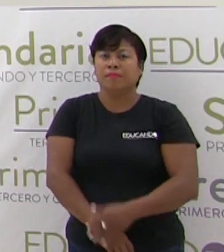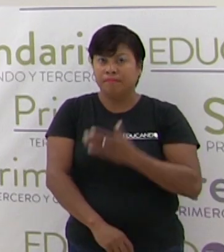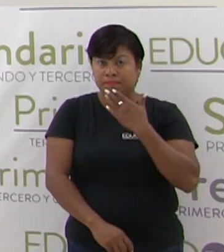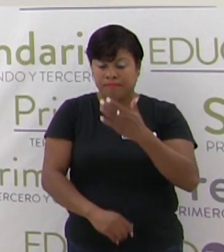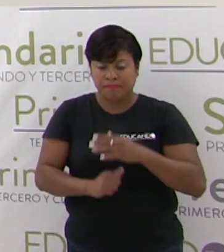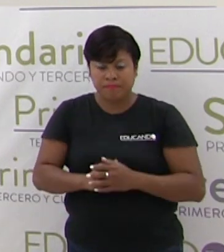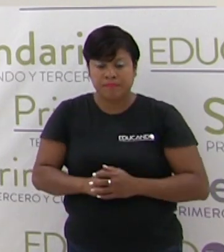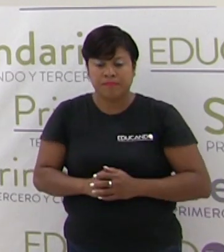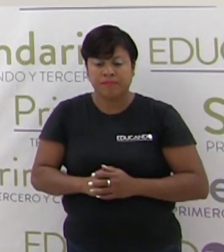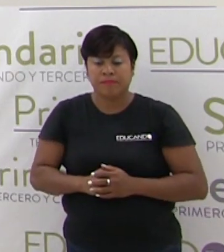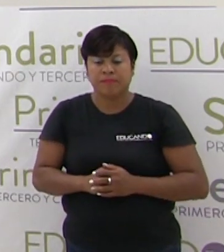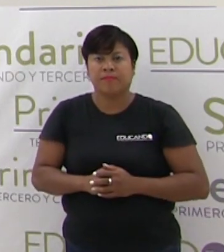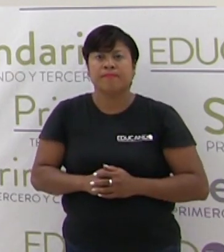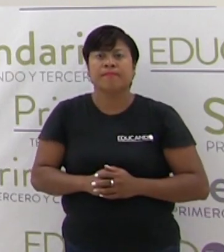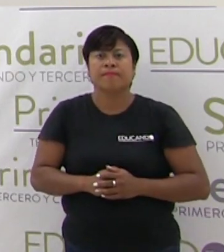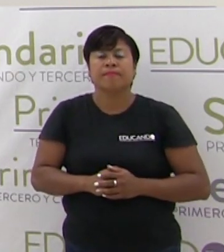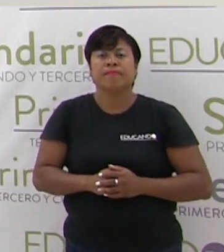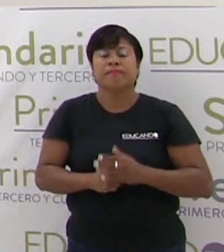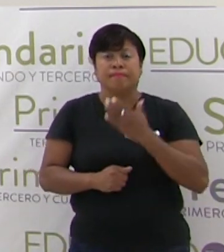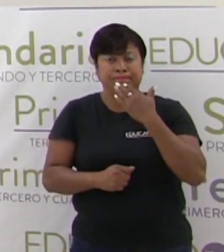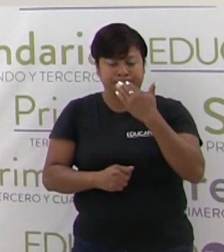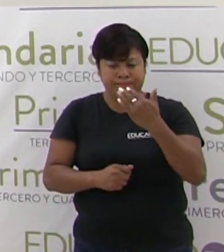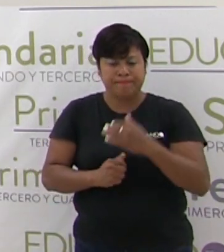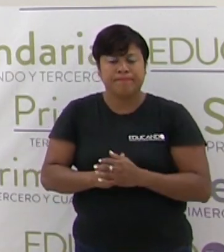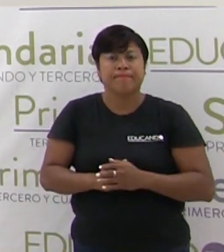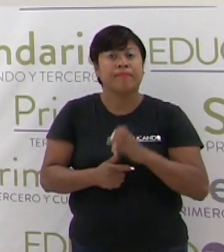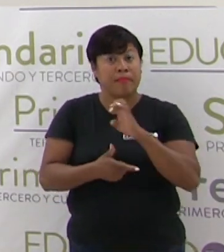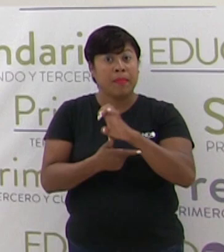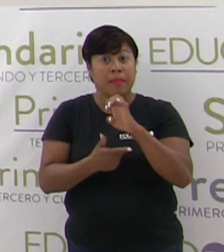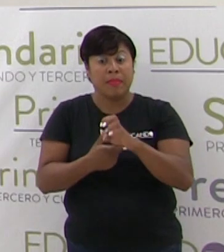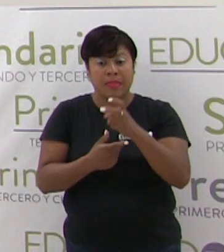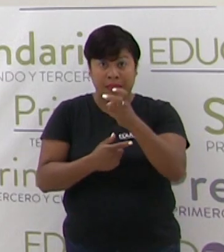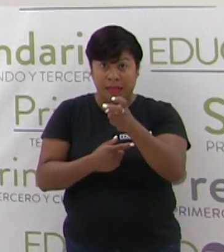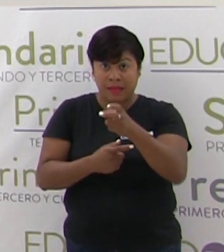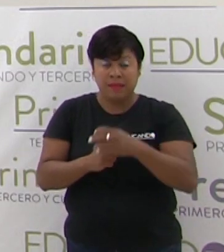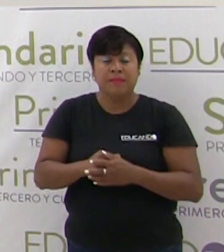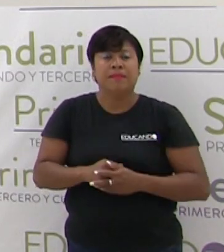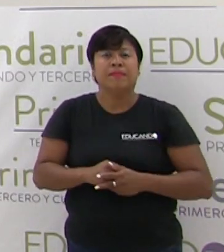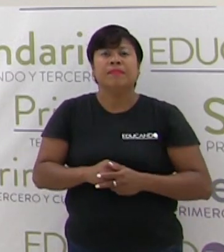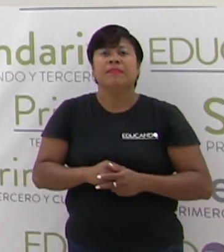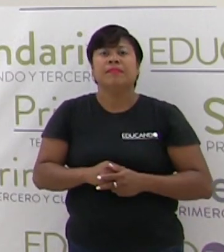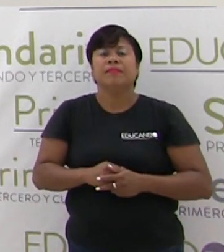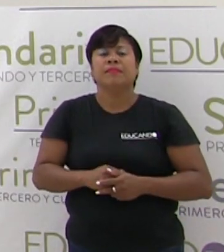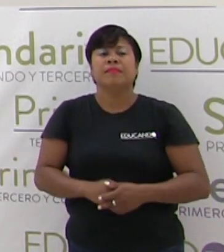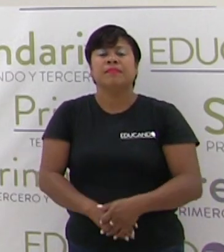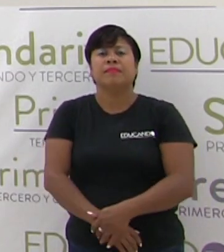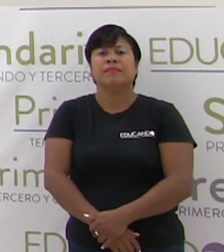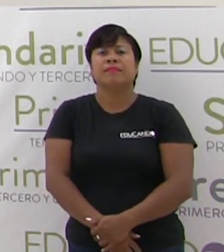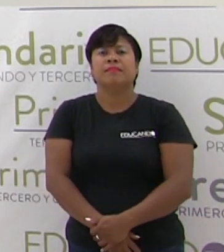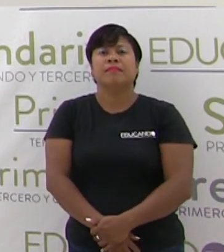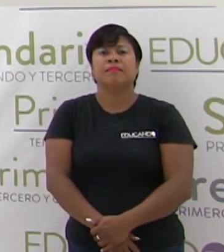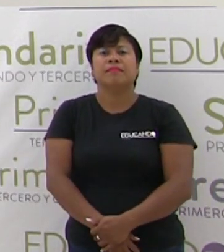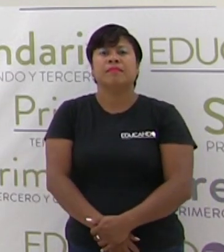Muy bien. Bien, entonces eso sería,